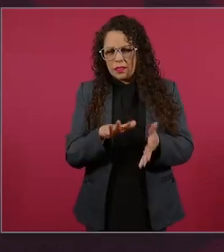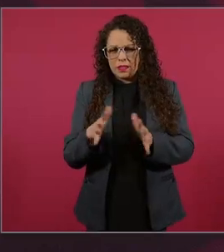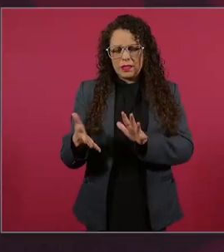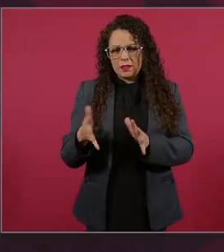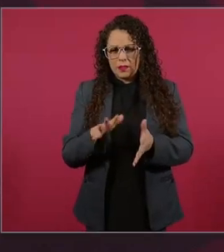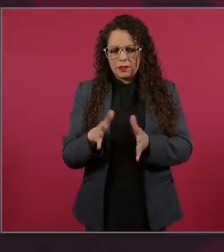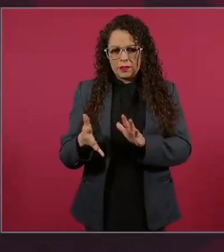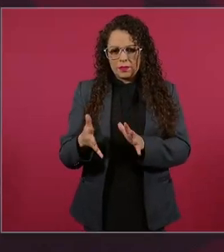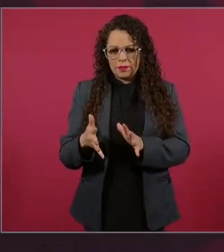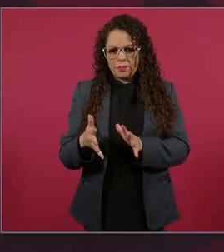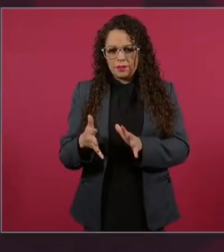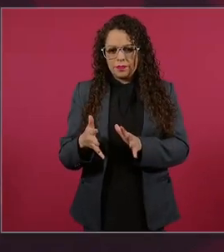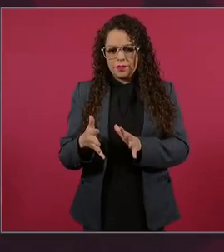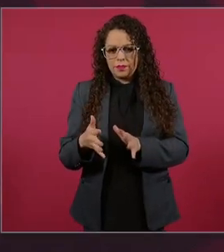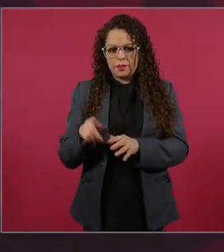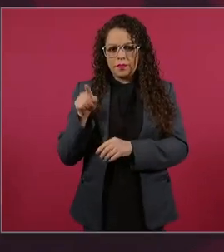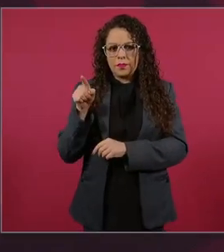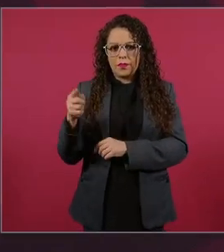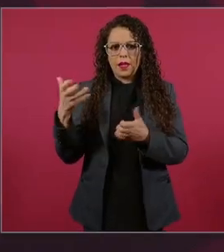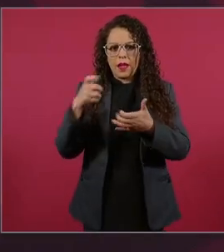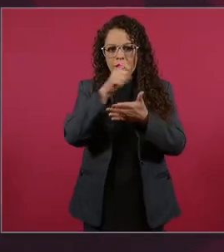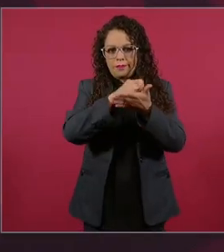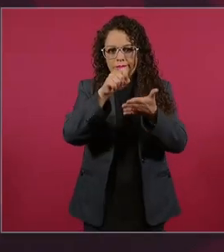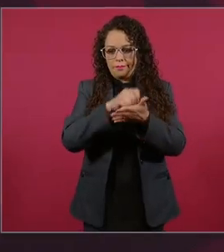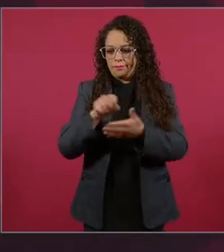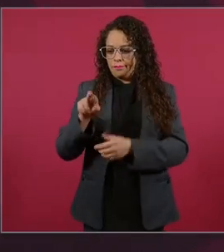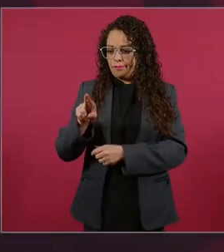en una columna de Riva Palacio,